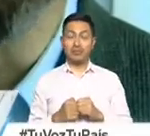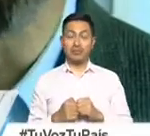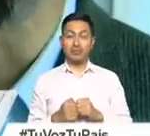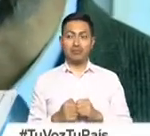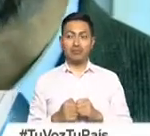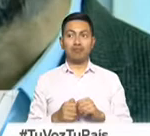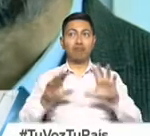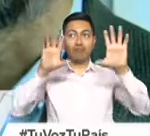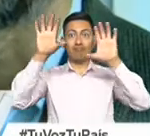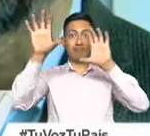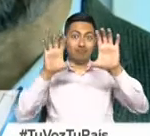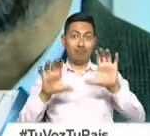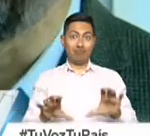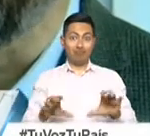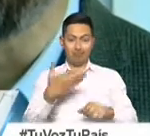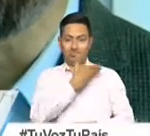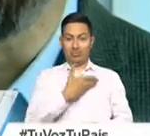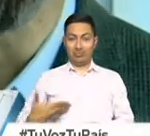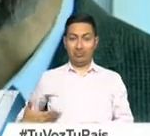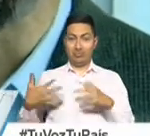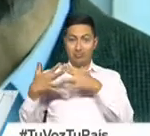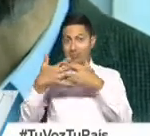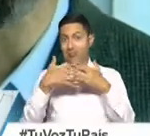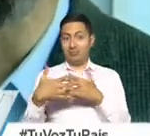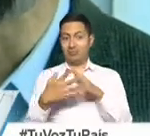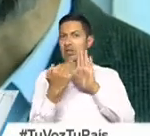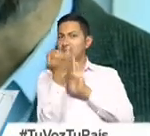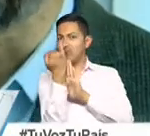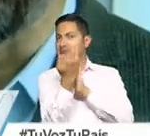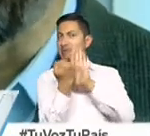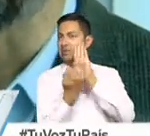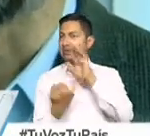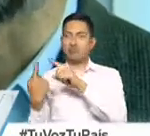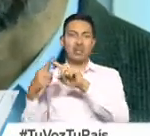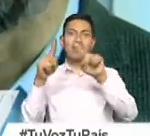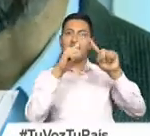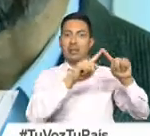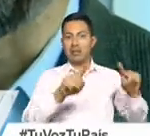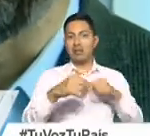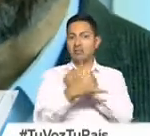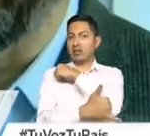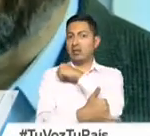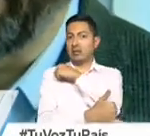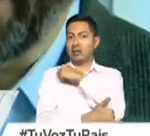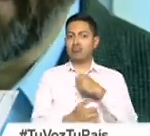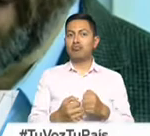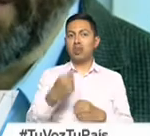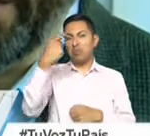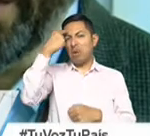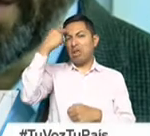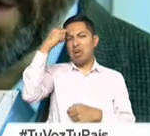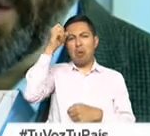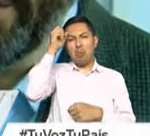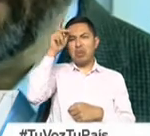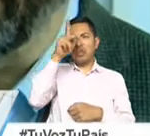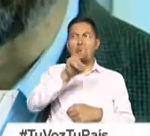En esta exhibición, caricaturistas famosos de diferentes países del mundo expresaron su opinión sobre Trump.